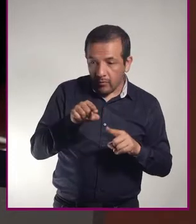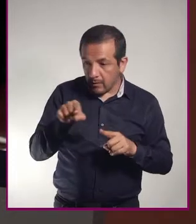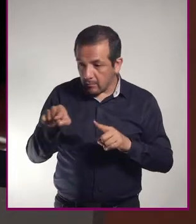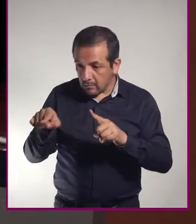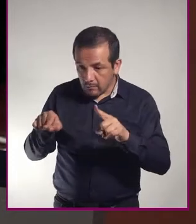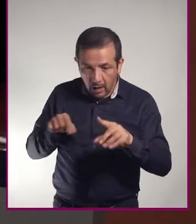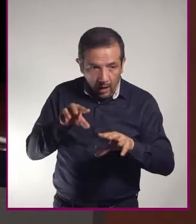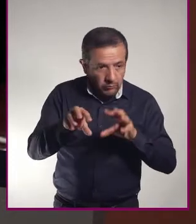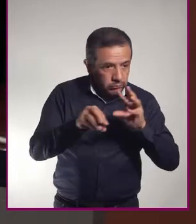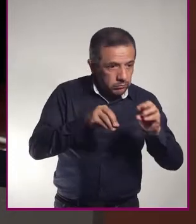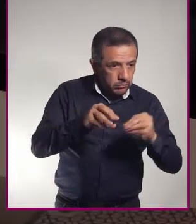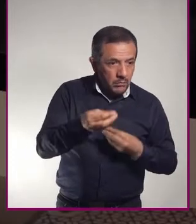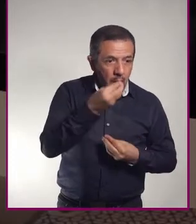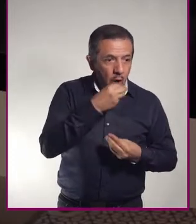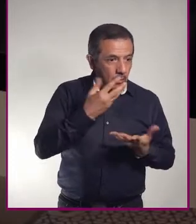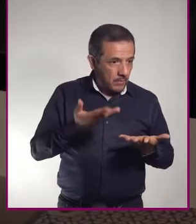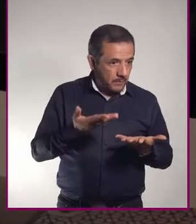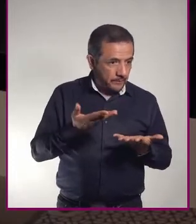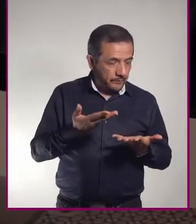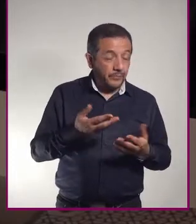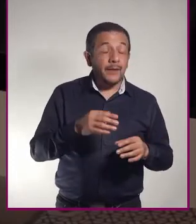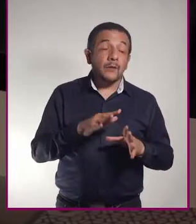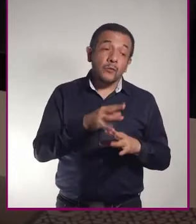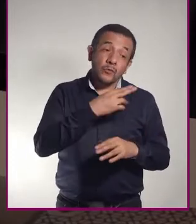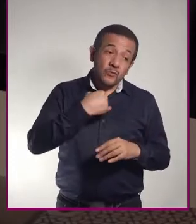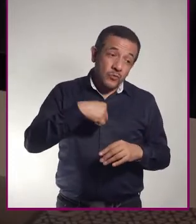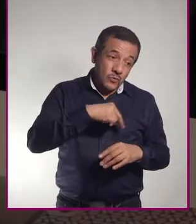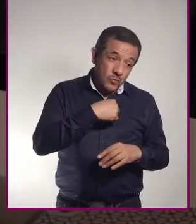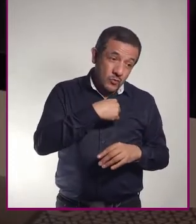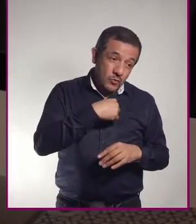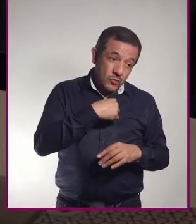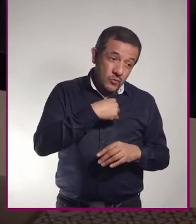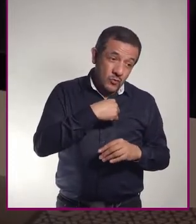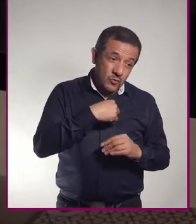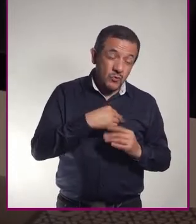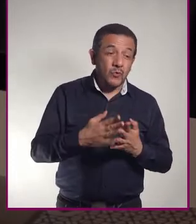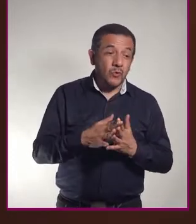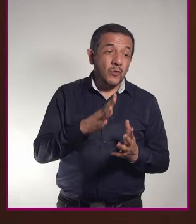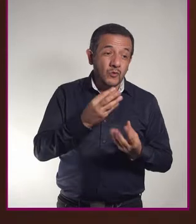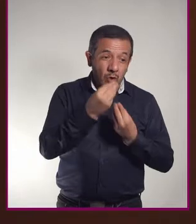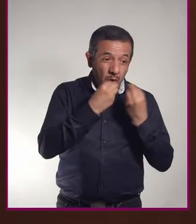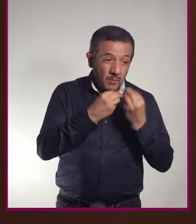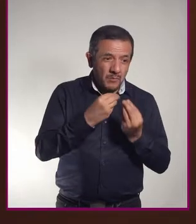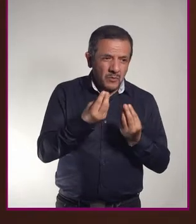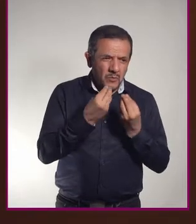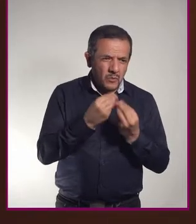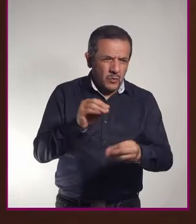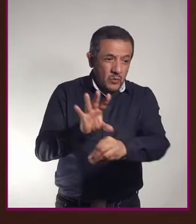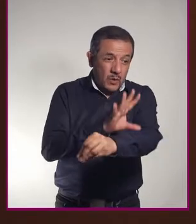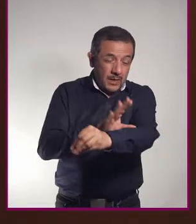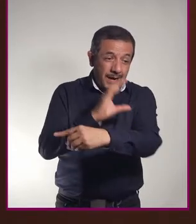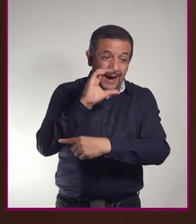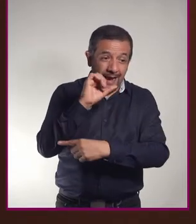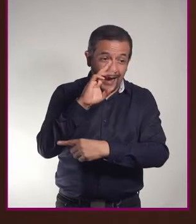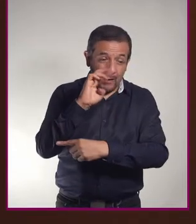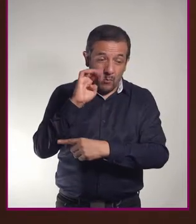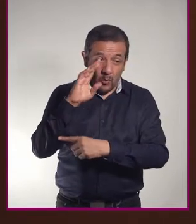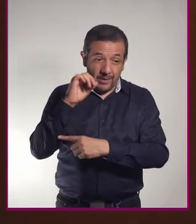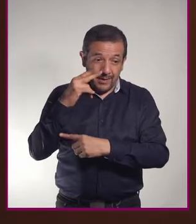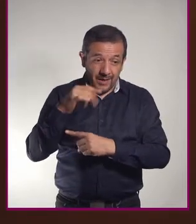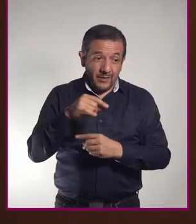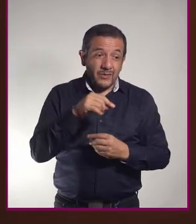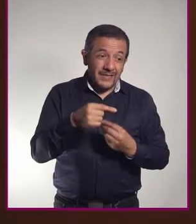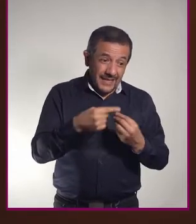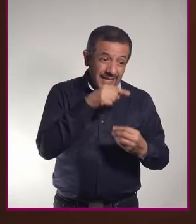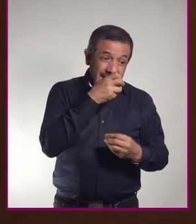esos nutrimentos. Desafortunadamente, nuestra dieta es muy rica en carbohidratos, que es la característica tradicional de nuestro patrón